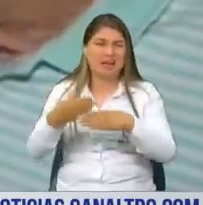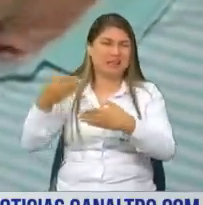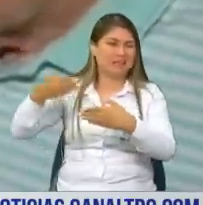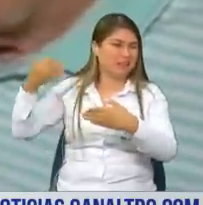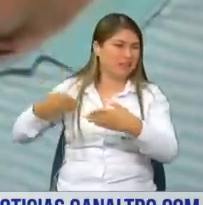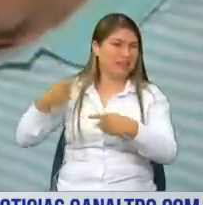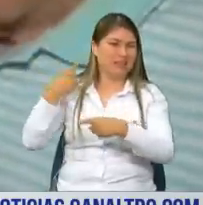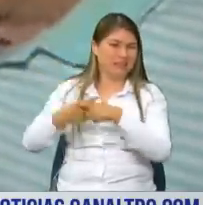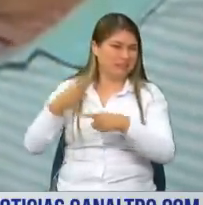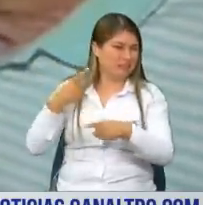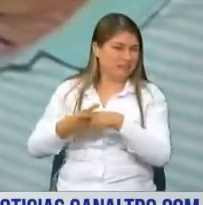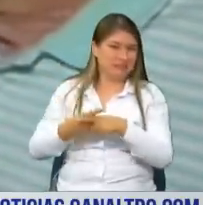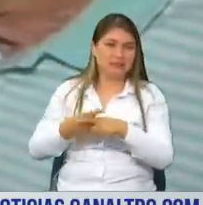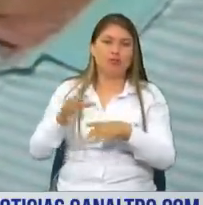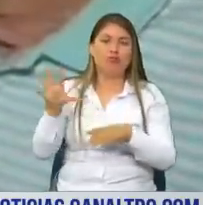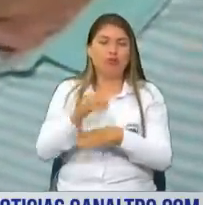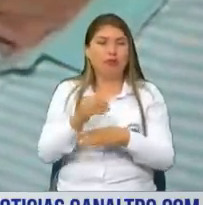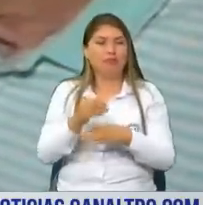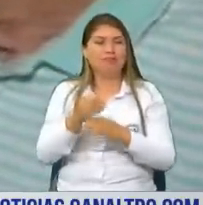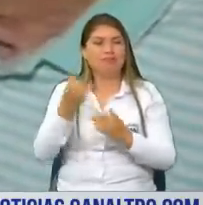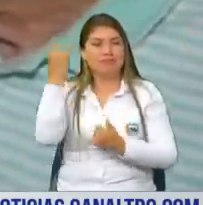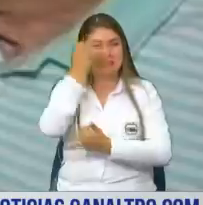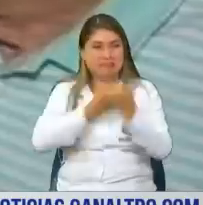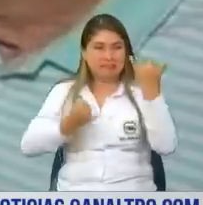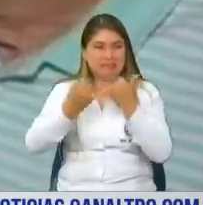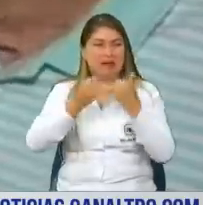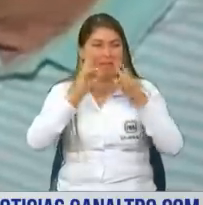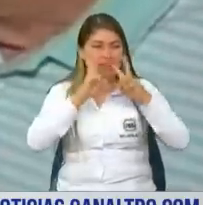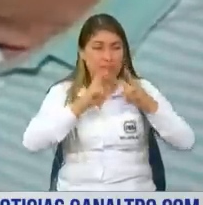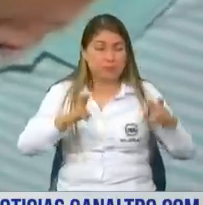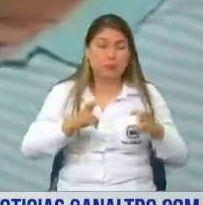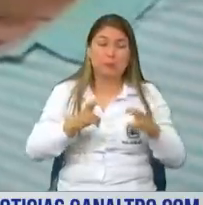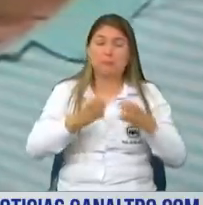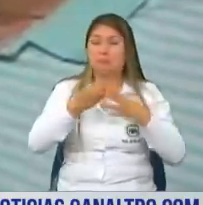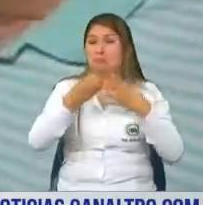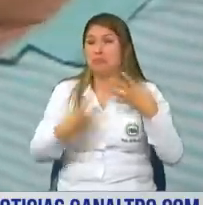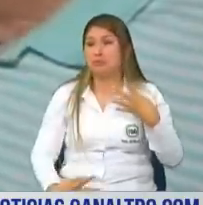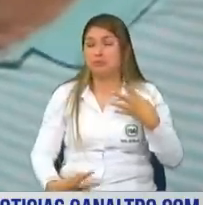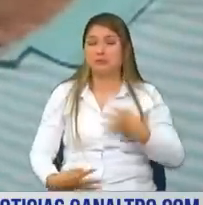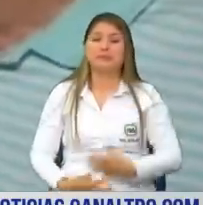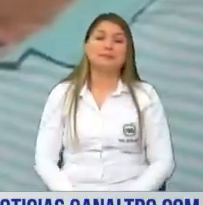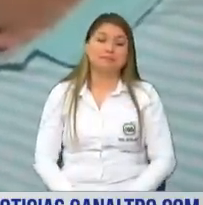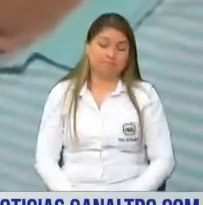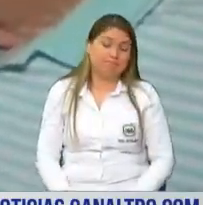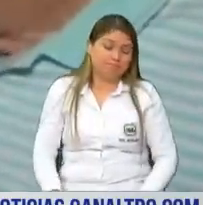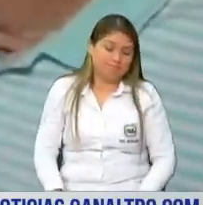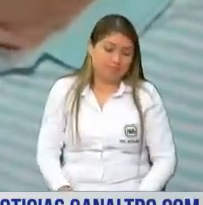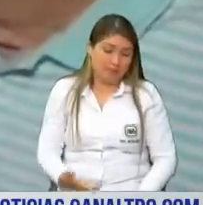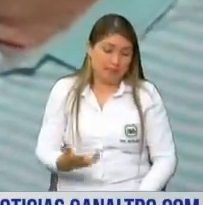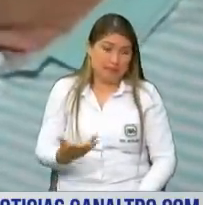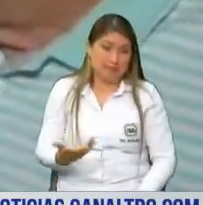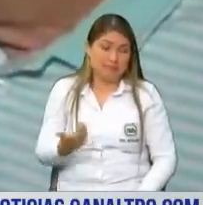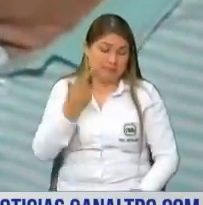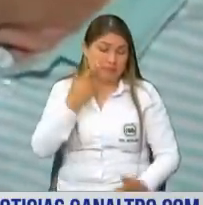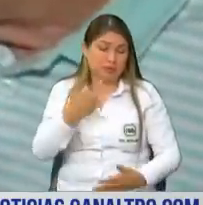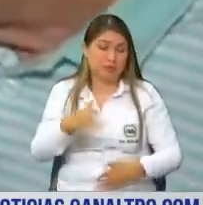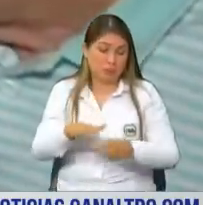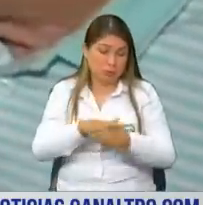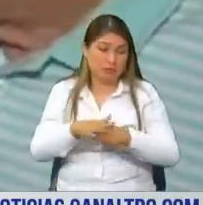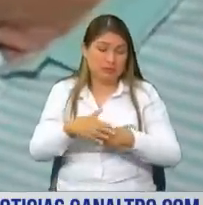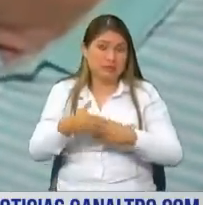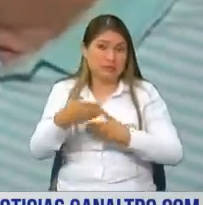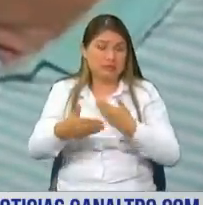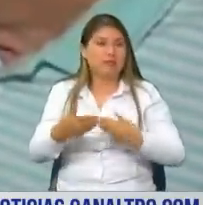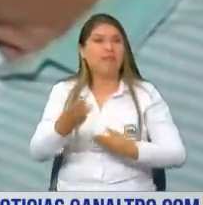a estas gestiones todos con muchas investigaciones y eso obviamente permea las situaciones de